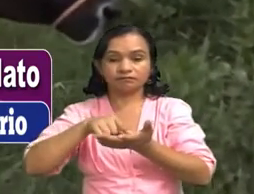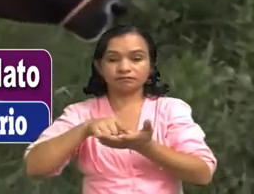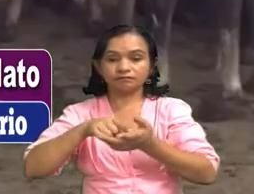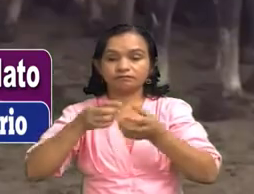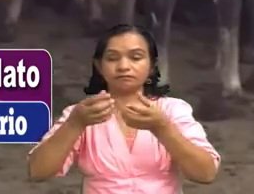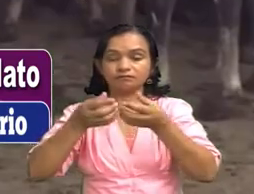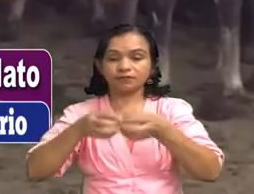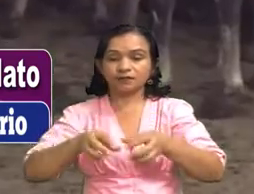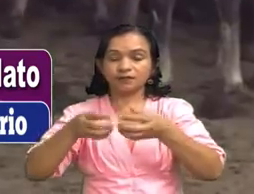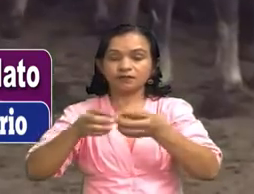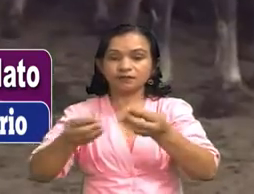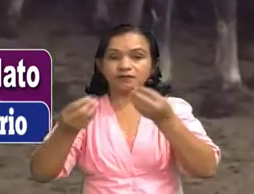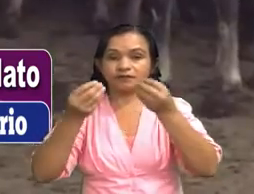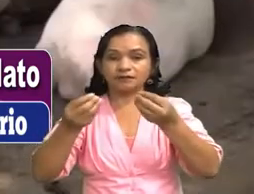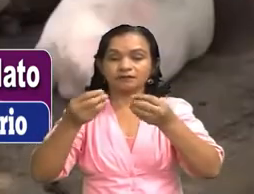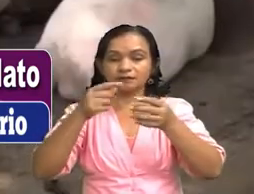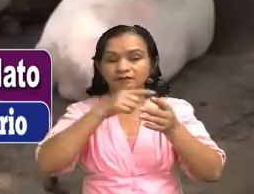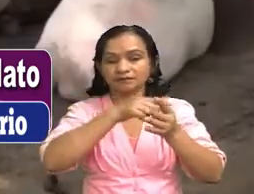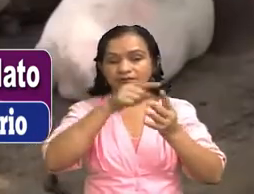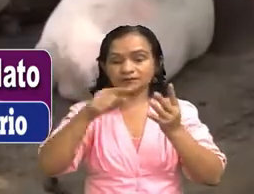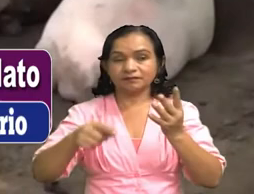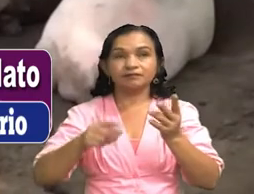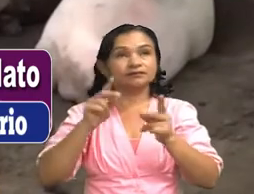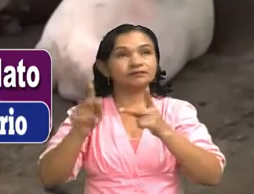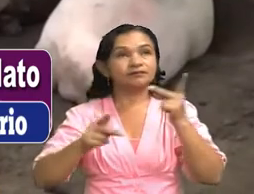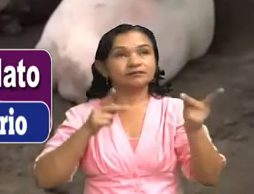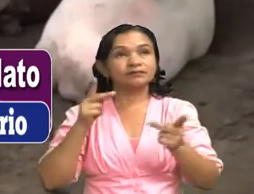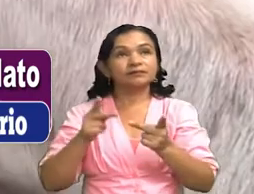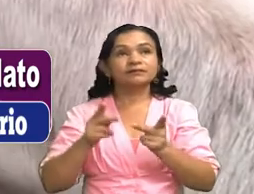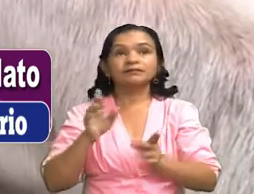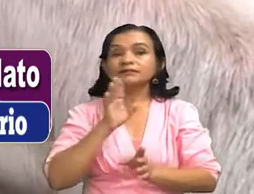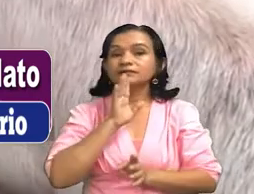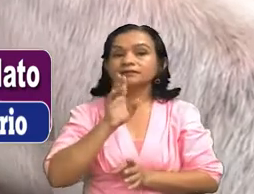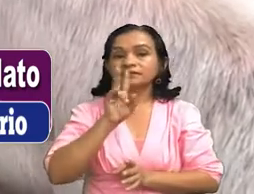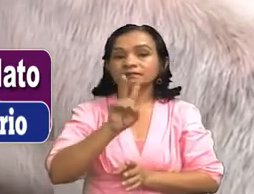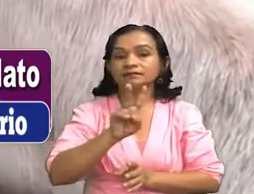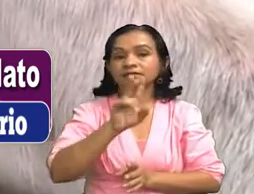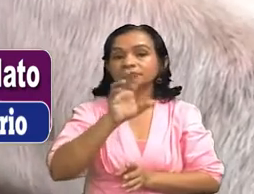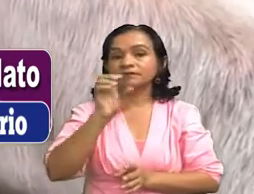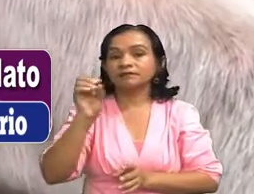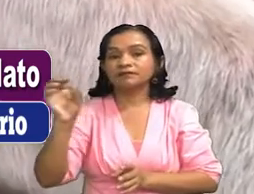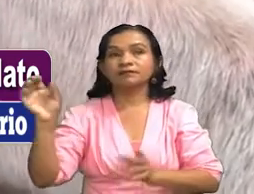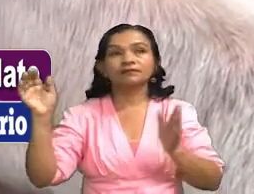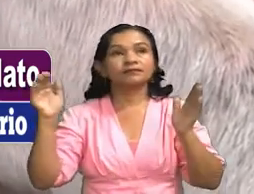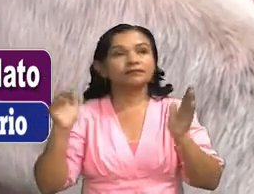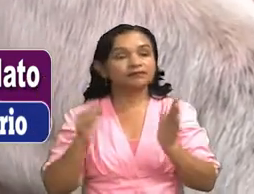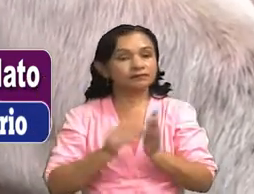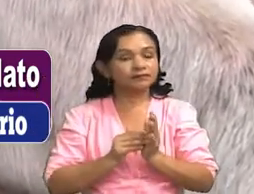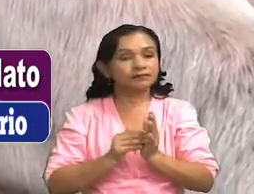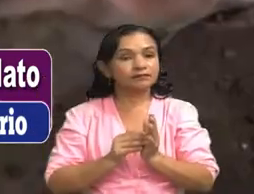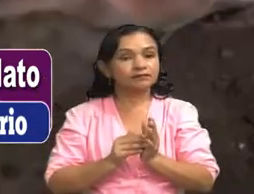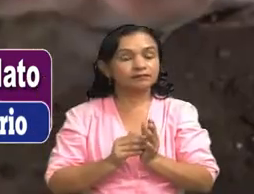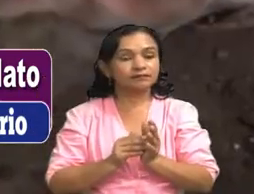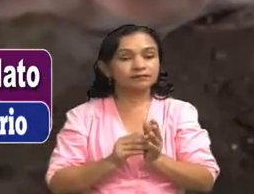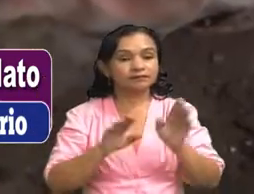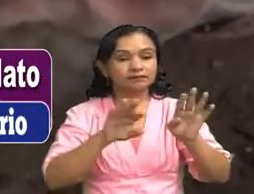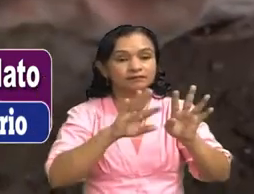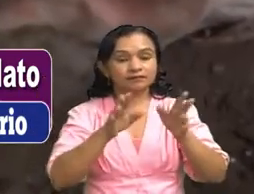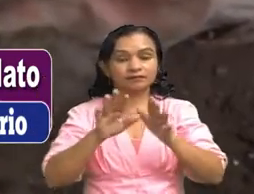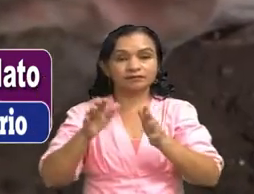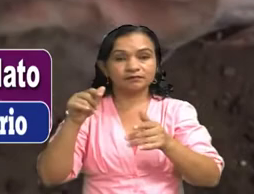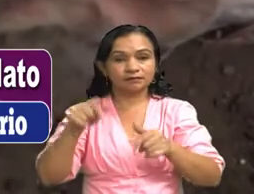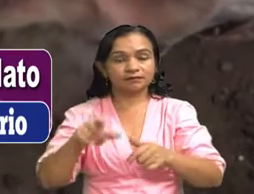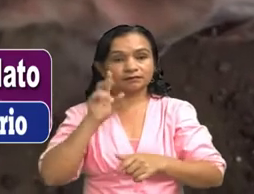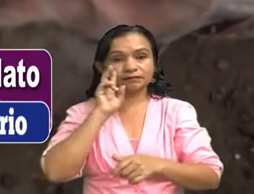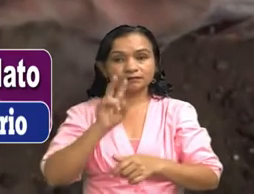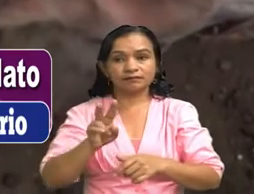un ciclo completo. Y hablamos de 200 mil bonos. Entonces de repente ves compañeras que ahora